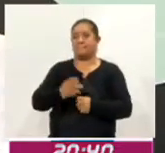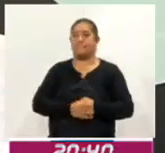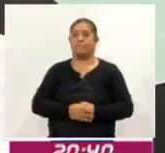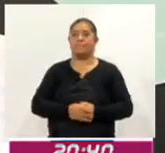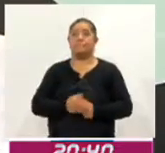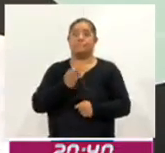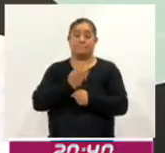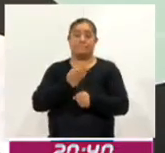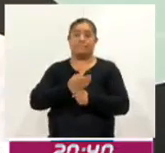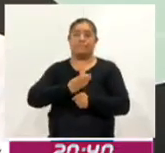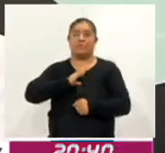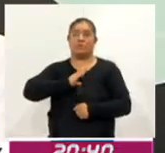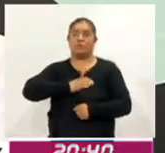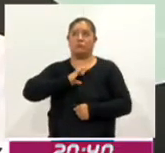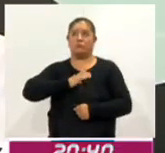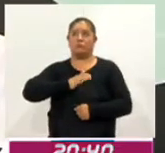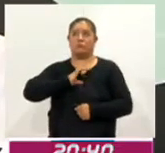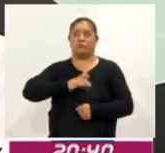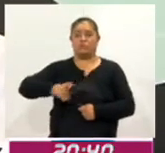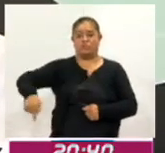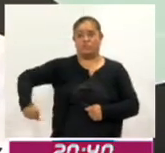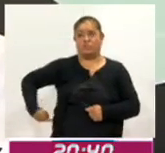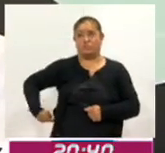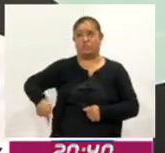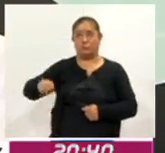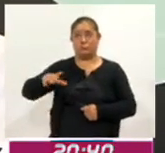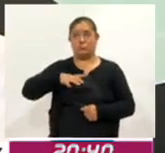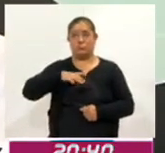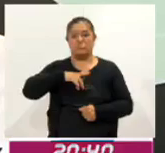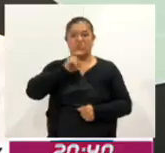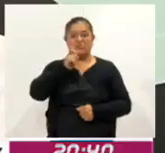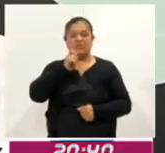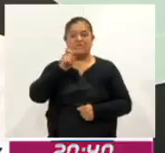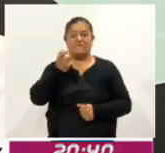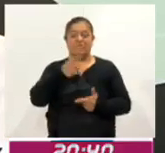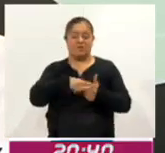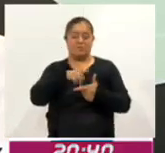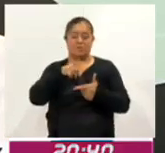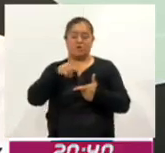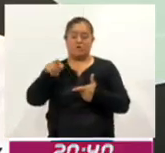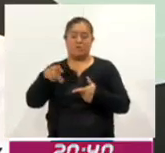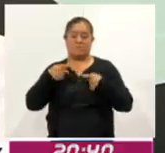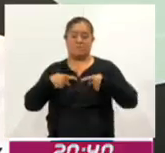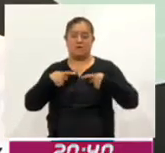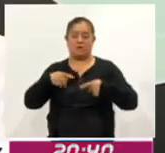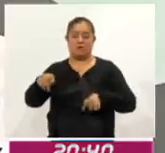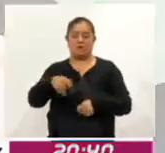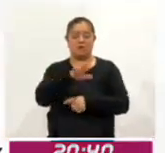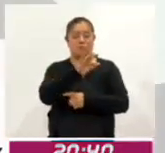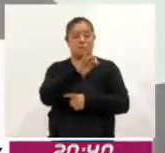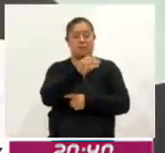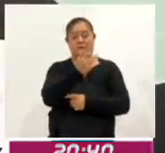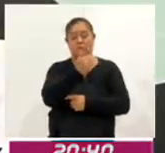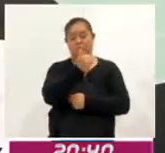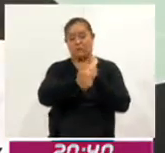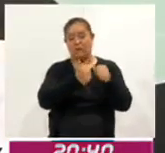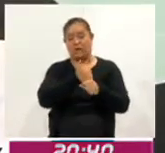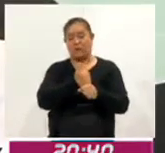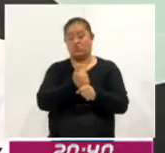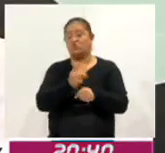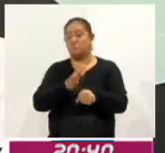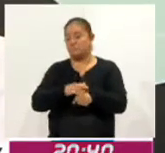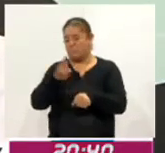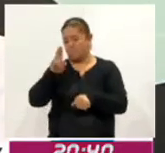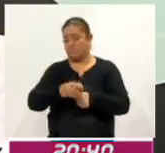cáncer renal tiene un pico de presentación en los pacientes mayores de 40 o de 50 años. Anteriormente